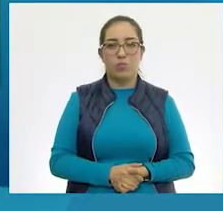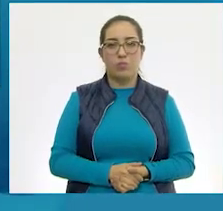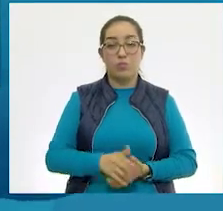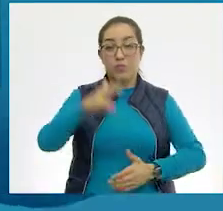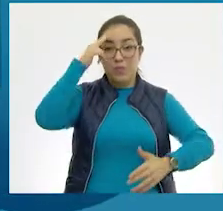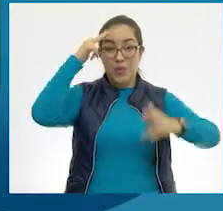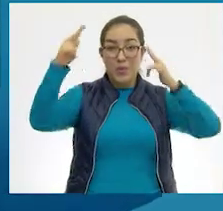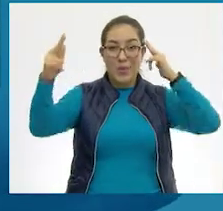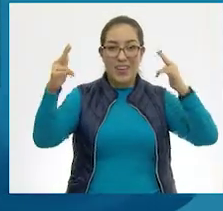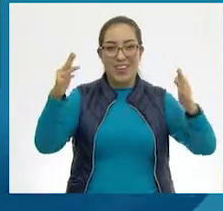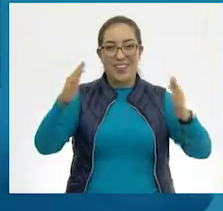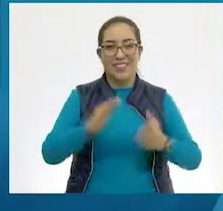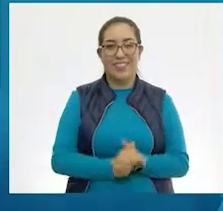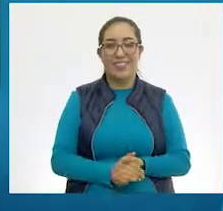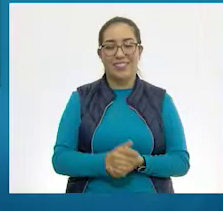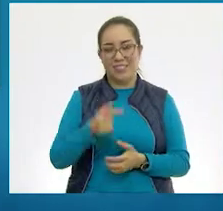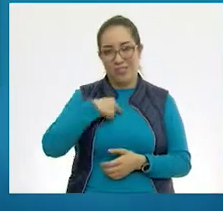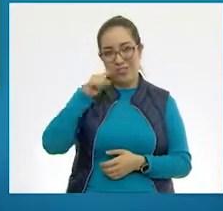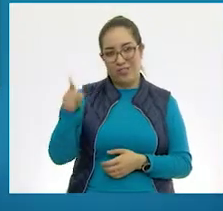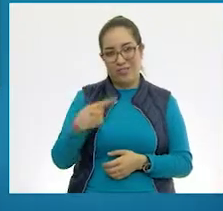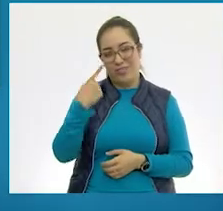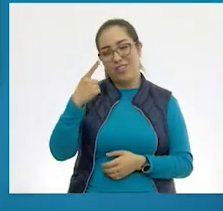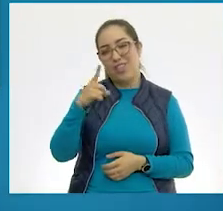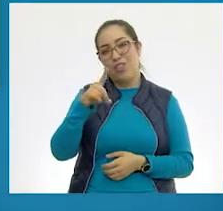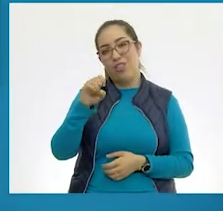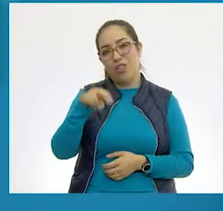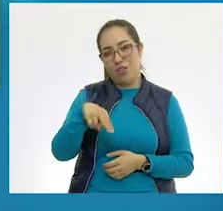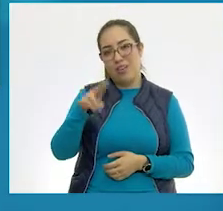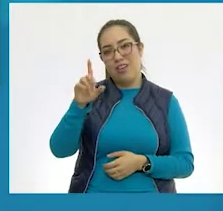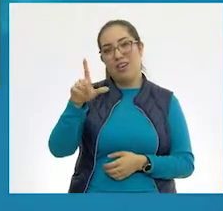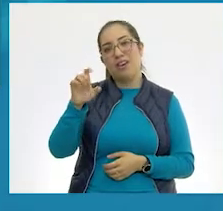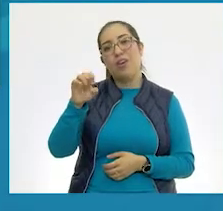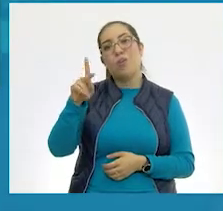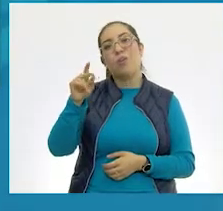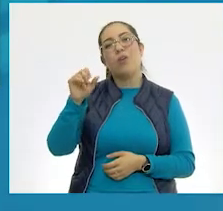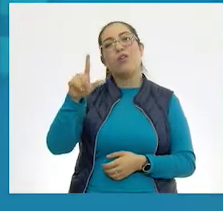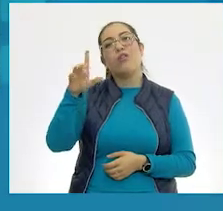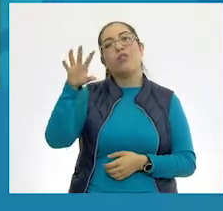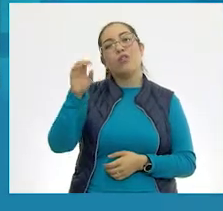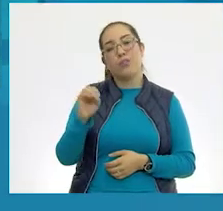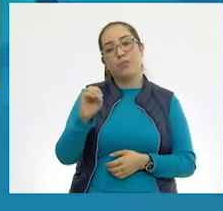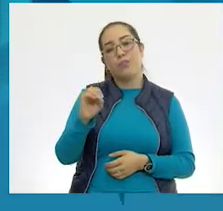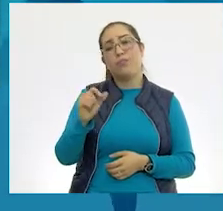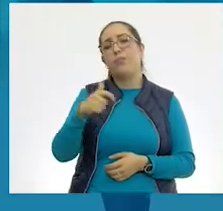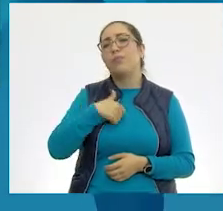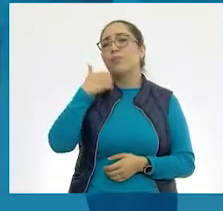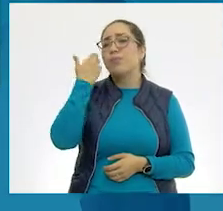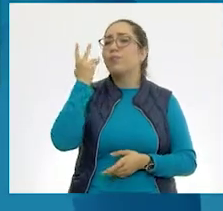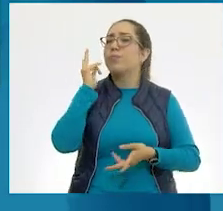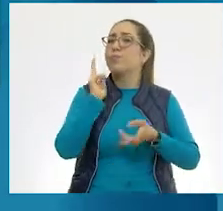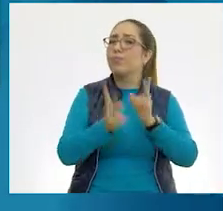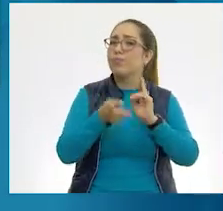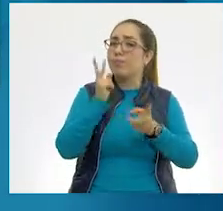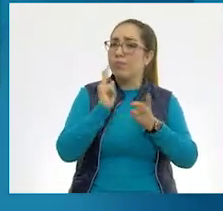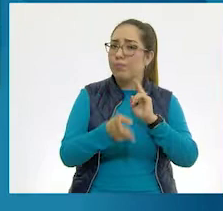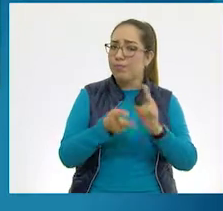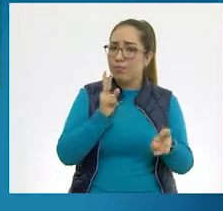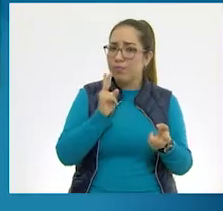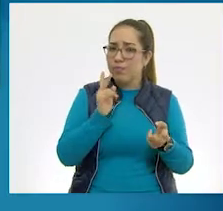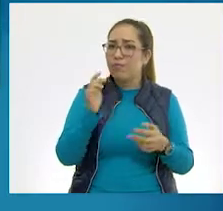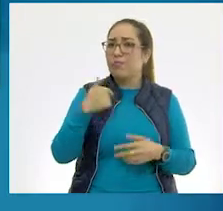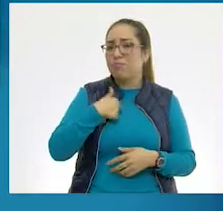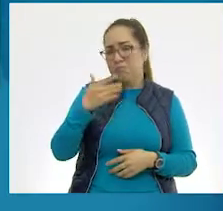Hola, ¿qué tal? Yo soy don Leopoldo. Sí. Y fíjense que les quiero platicar que cuando era